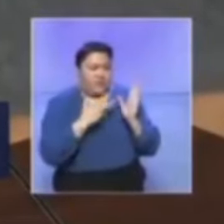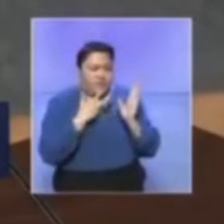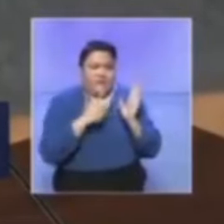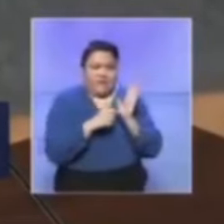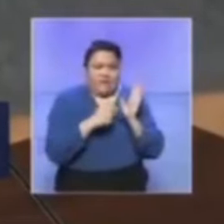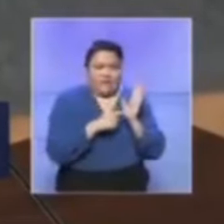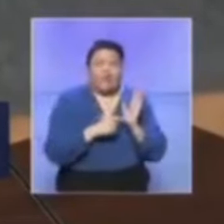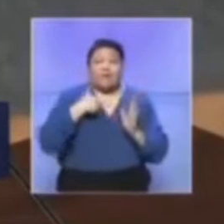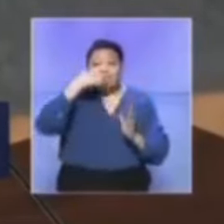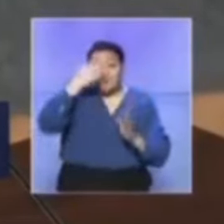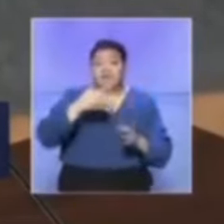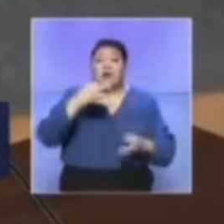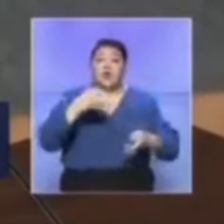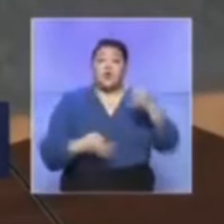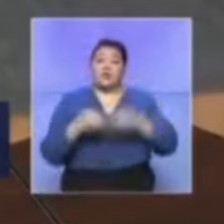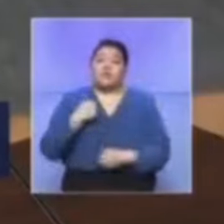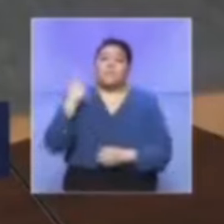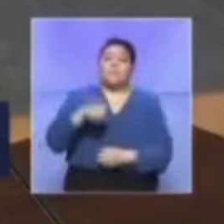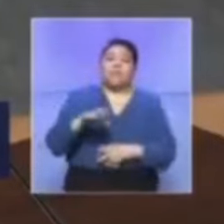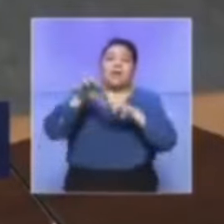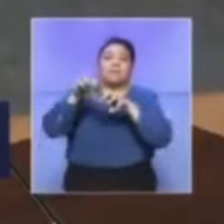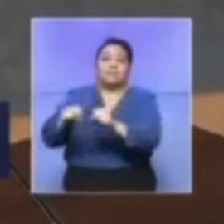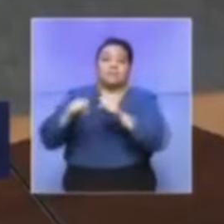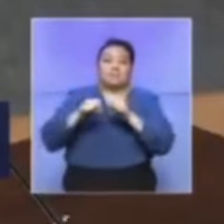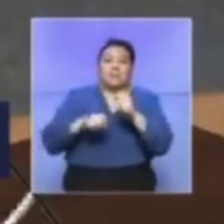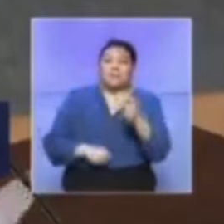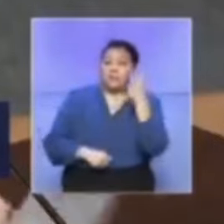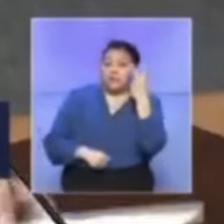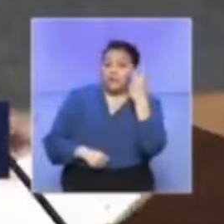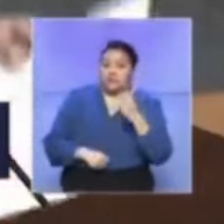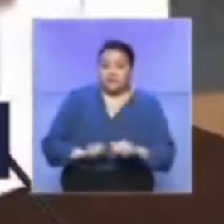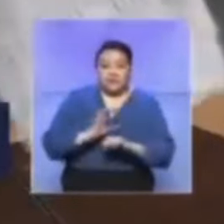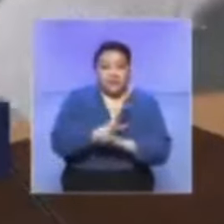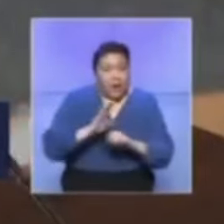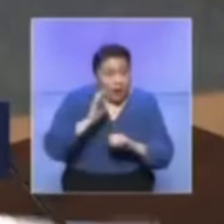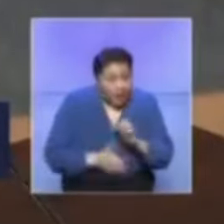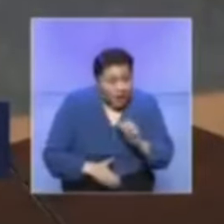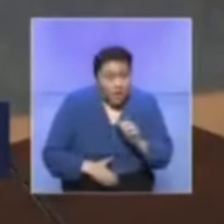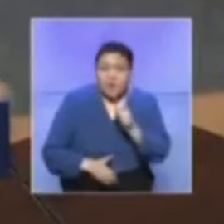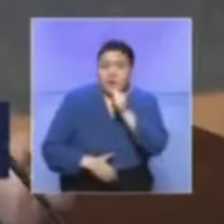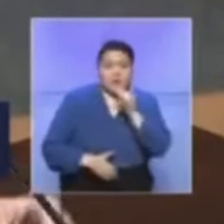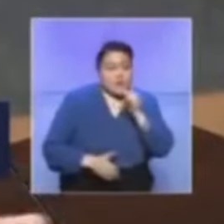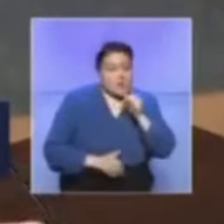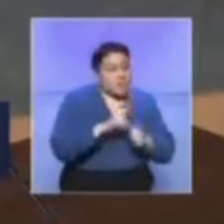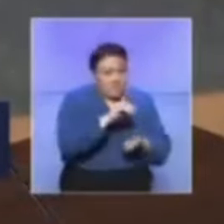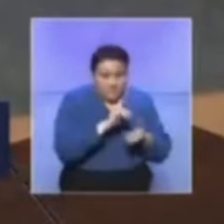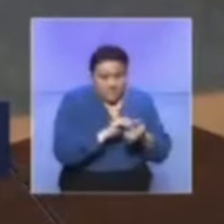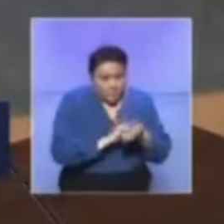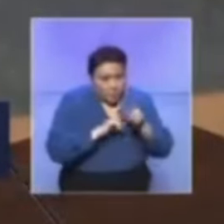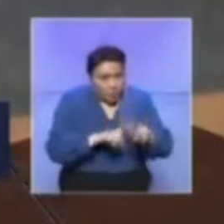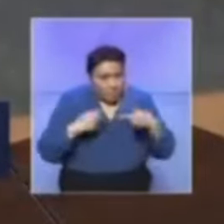esto es que se le acabó el jueguito a García Cabeza de Vaca, un prófugo de la justicia. Hay que recordar